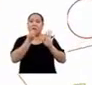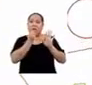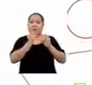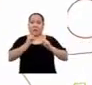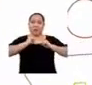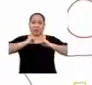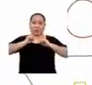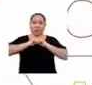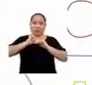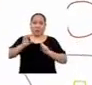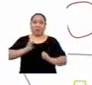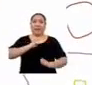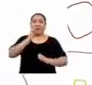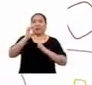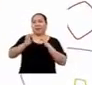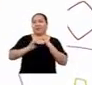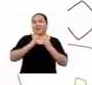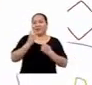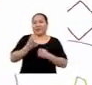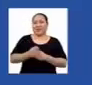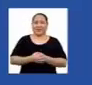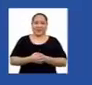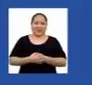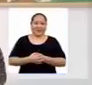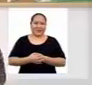y emociones.